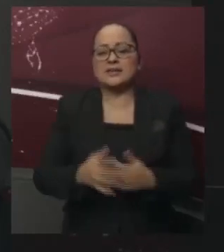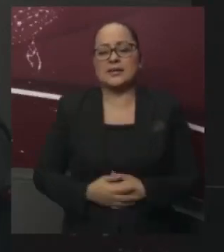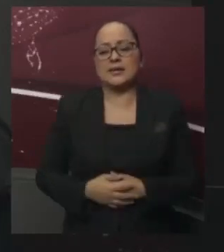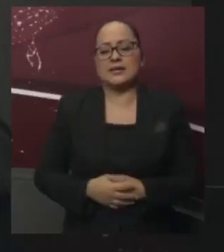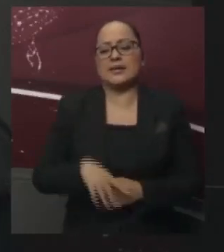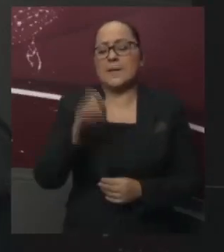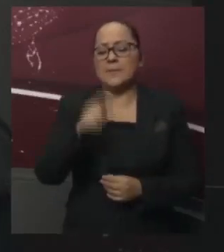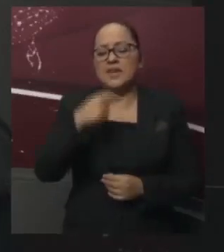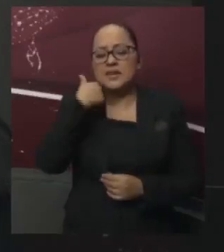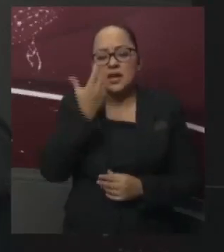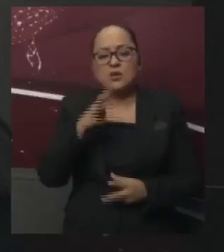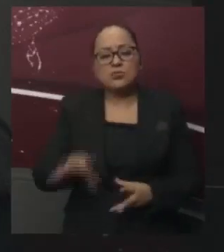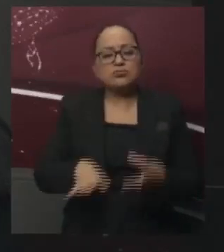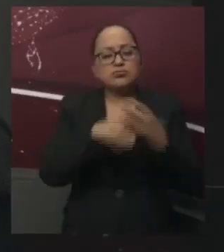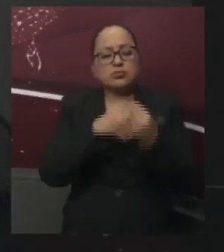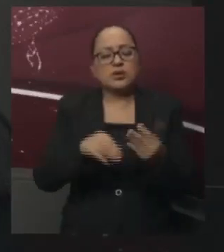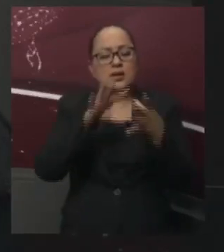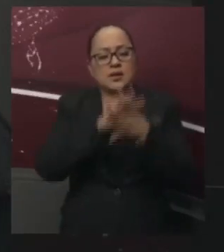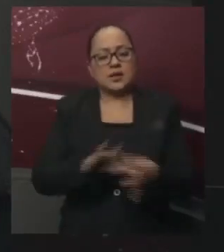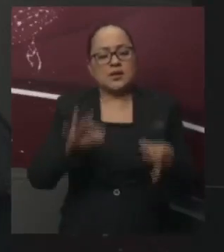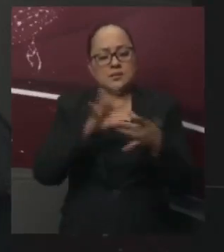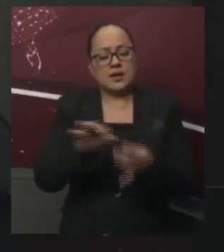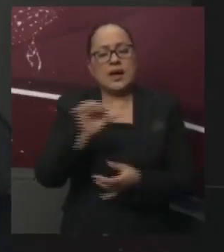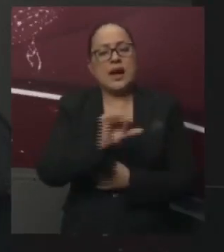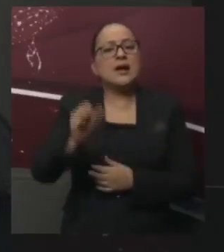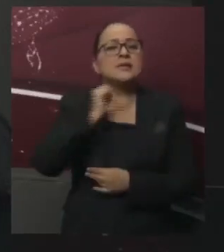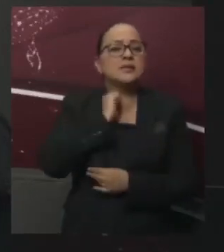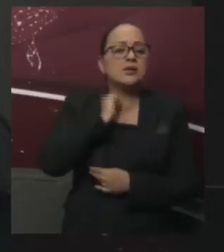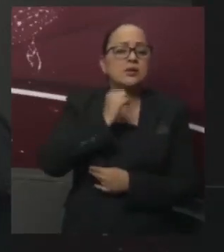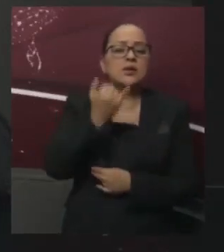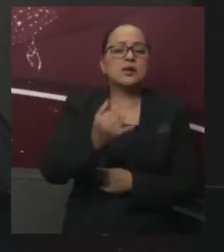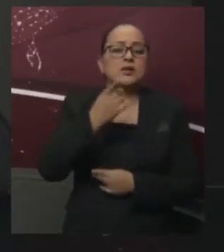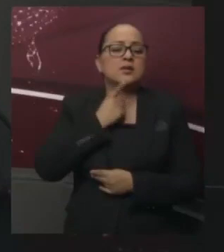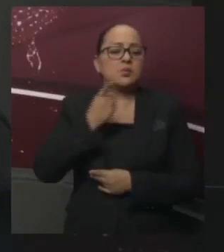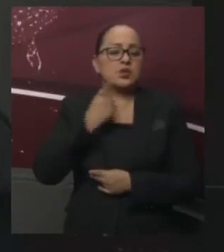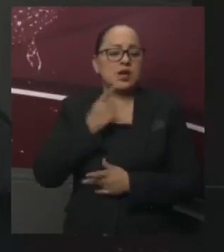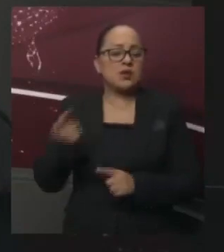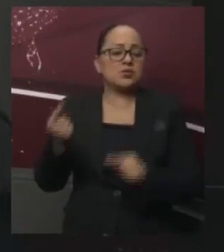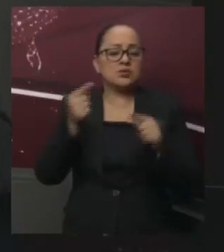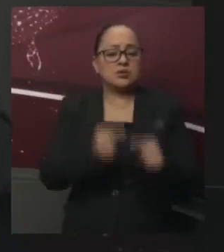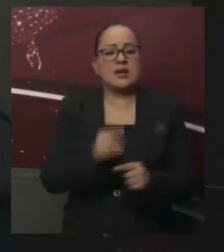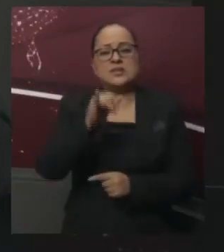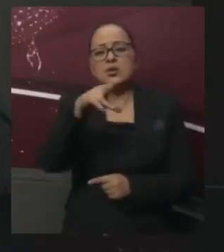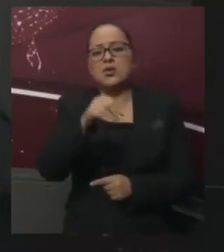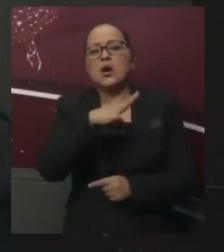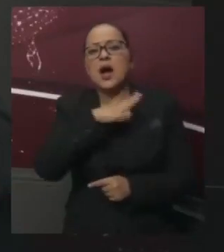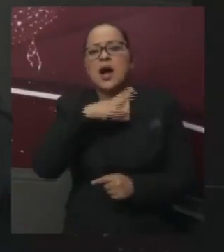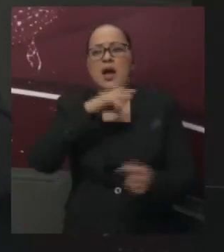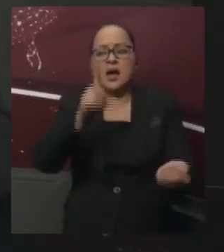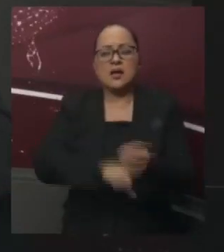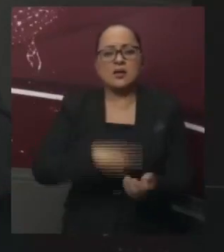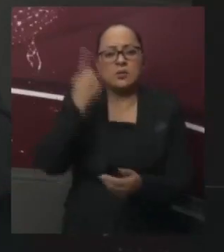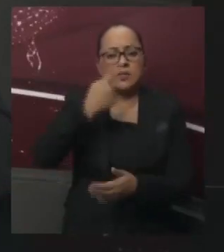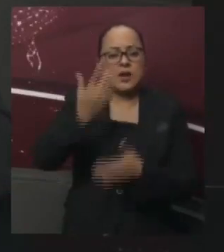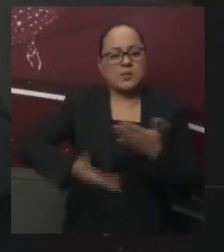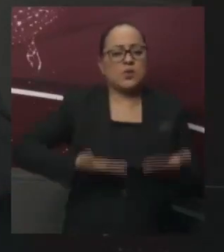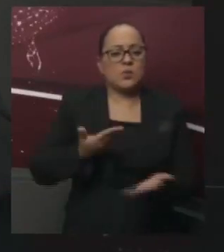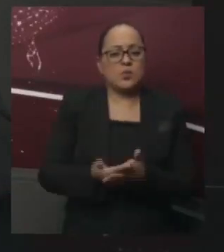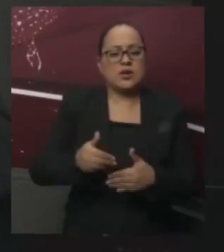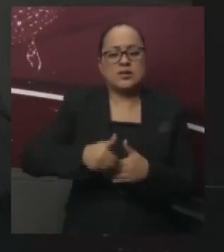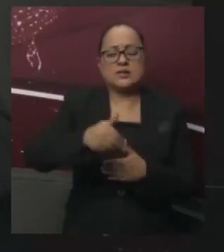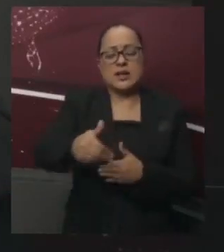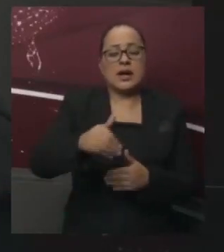quisiera también agregarle a los legisladores que si bien lo tengan o no contemplado en la formulación de la agenda del